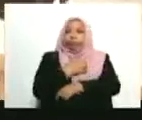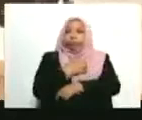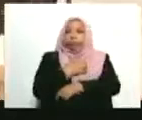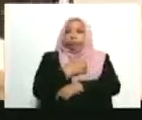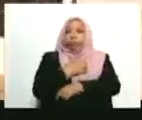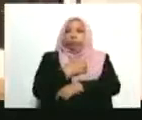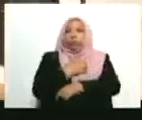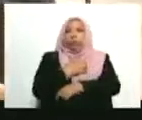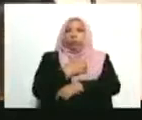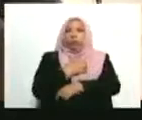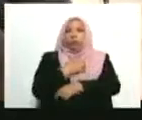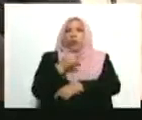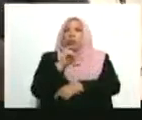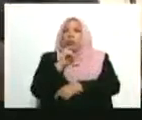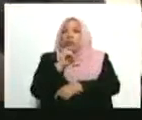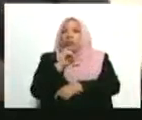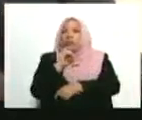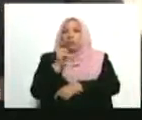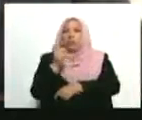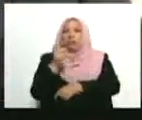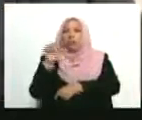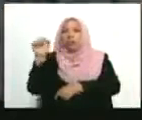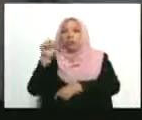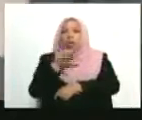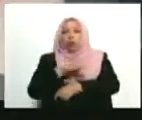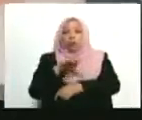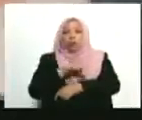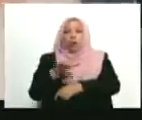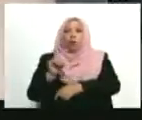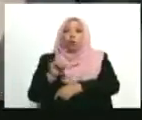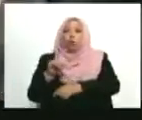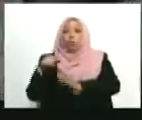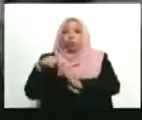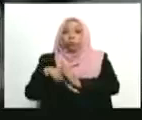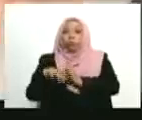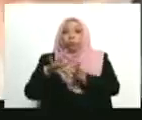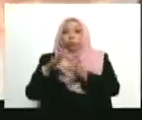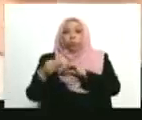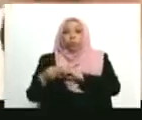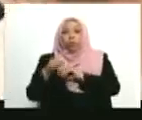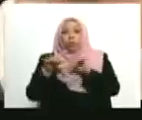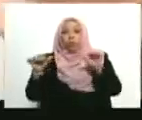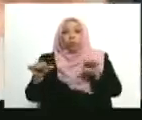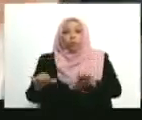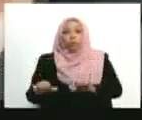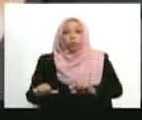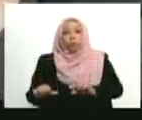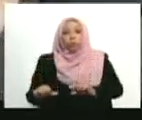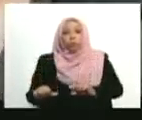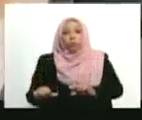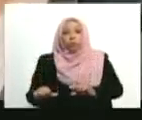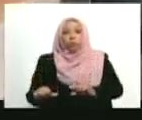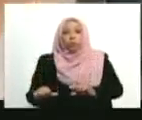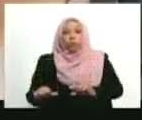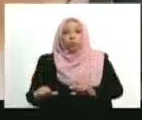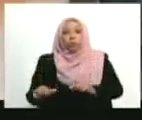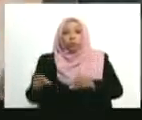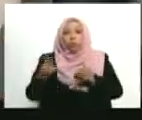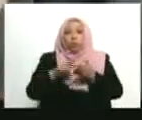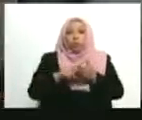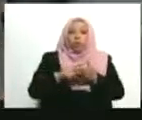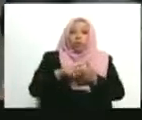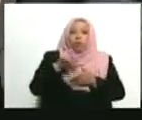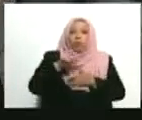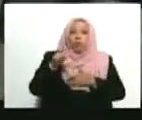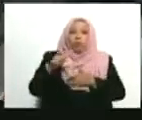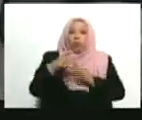concretar ese descontento, no pudo materializarlo en un cambio profundo estructural, eso se ha vuelto, ese descontento